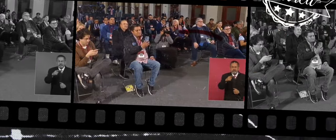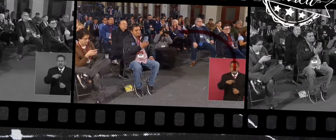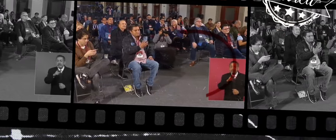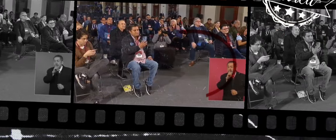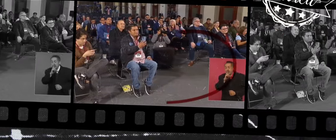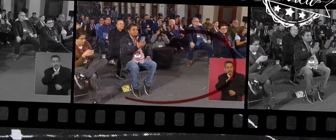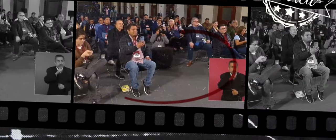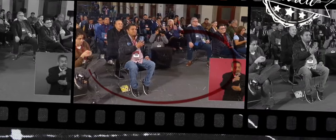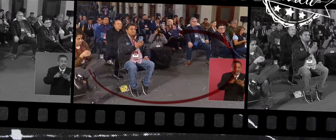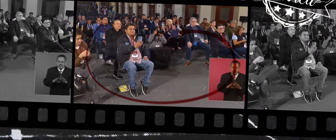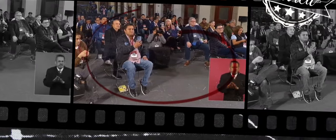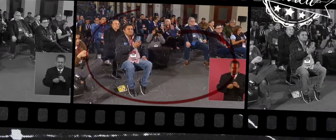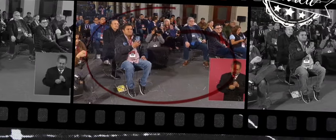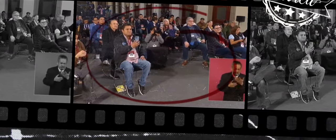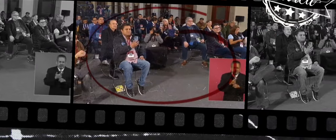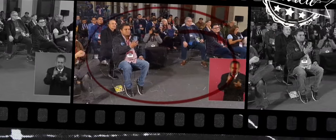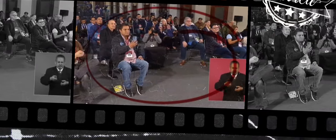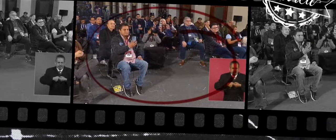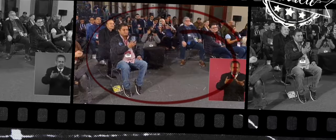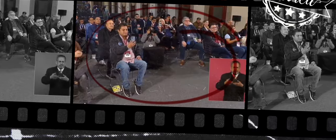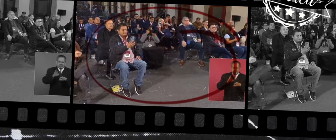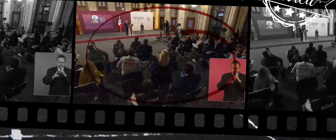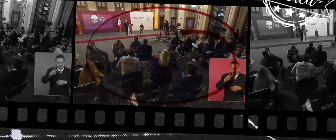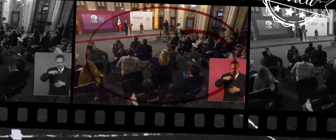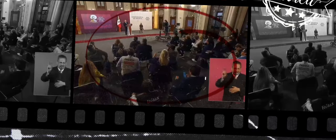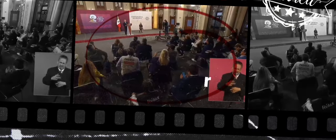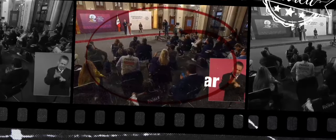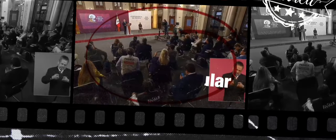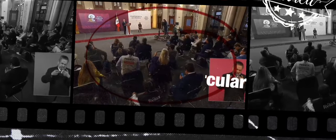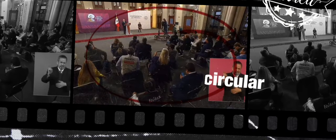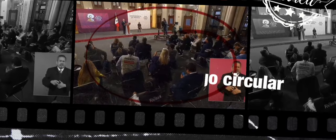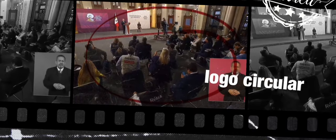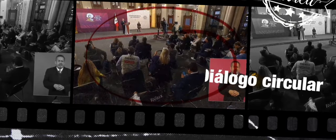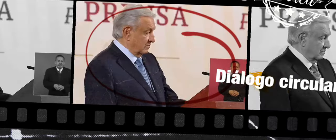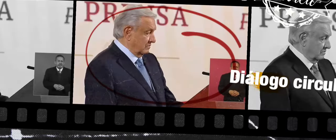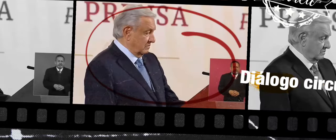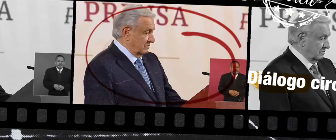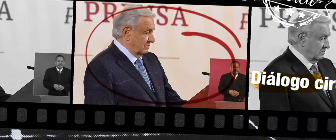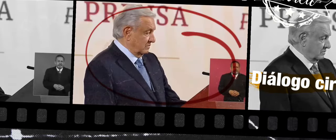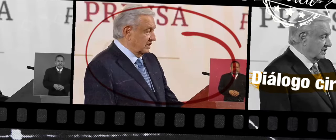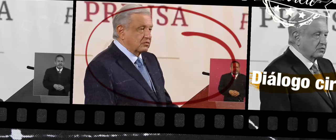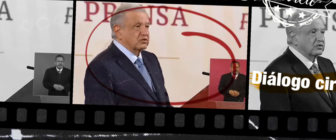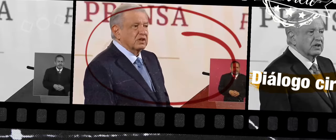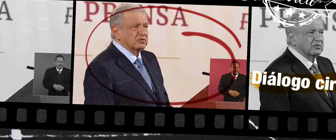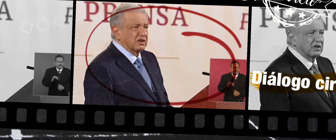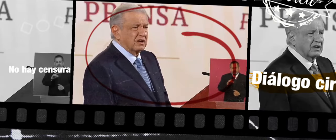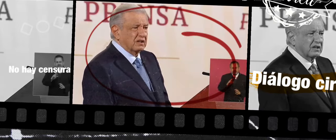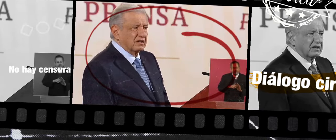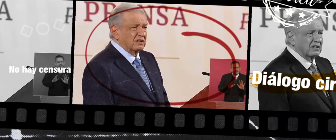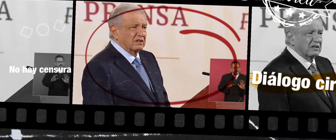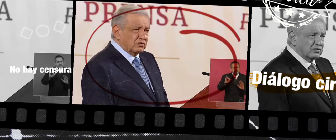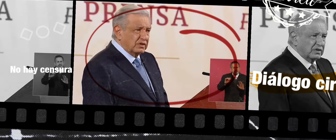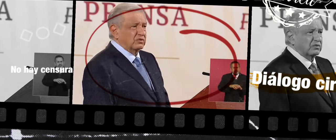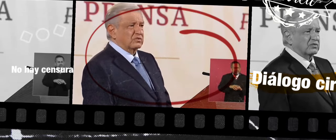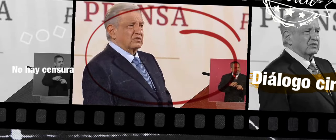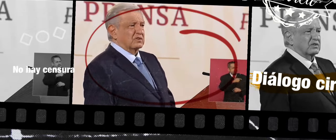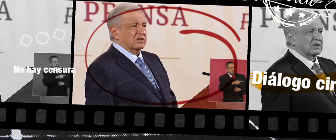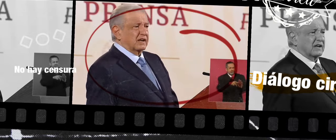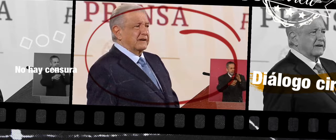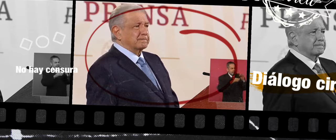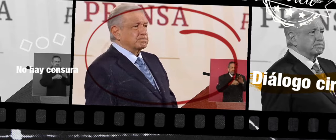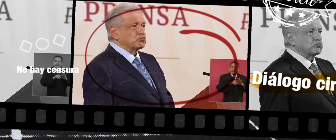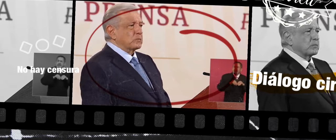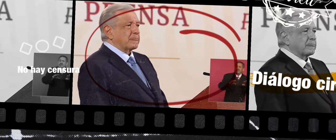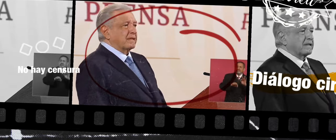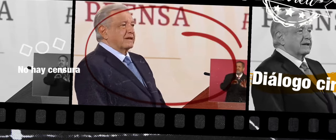censura. Se habla con absoluta libertad. Y sí cuestionamos a los medios